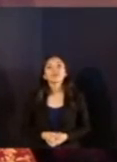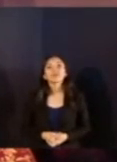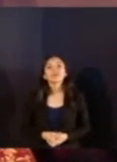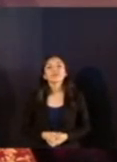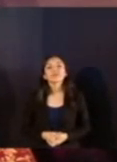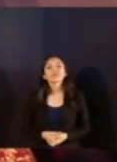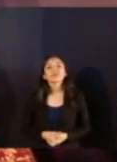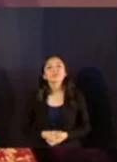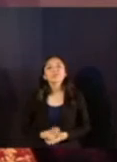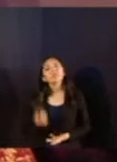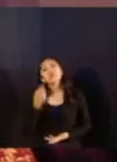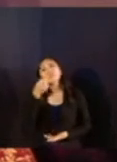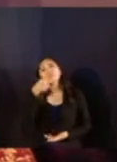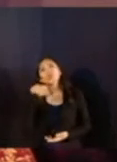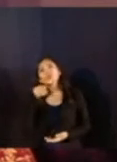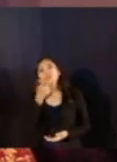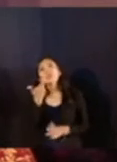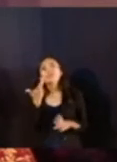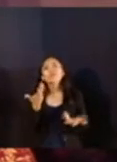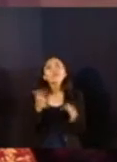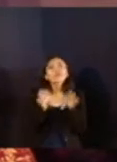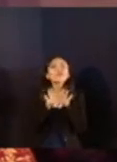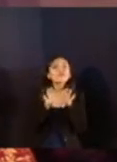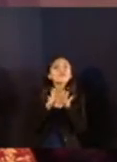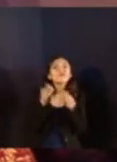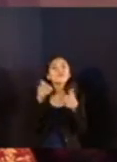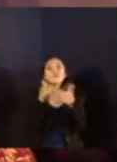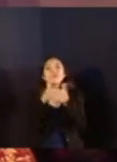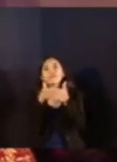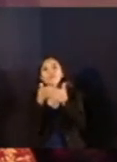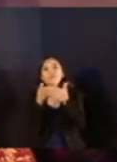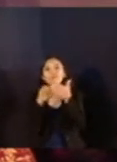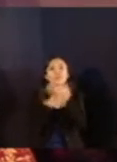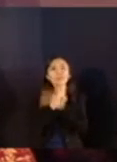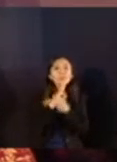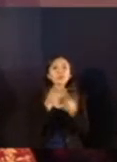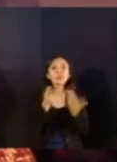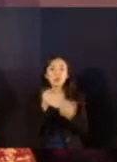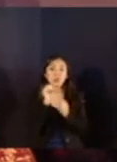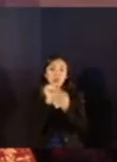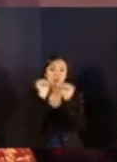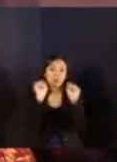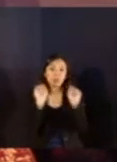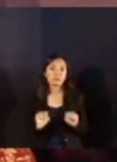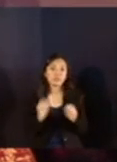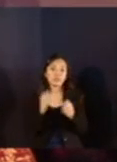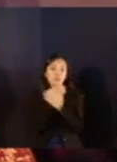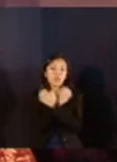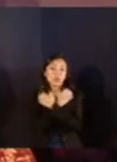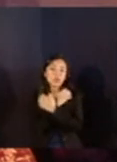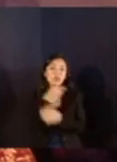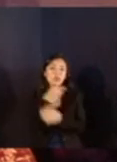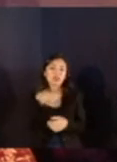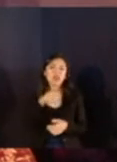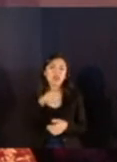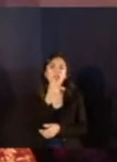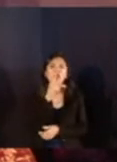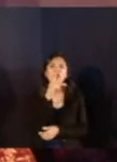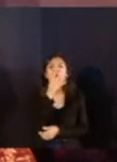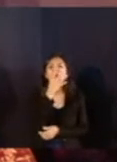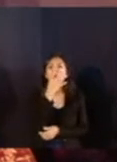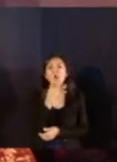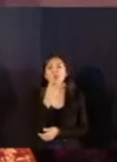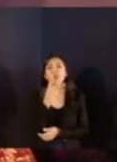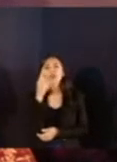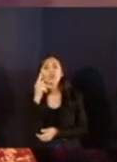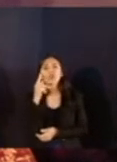¿Cómo enunciaría usted el reto para el sistema educativo en esta Cuarta Transformación? Muchas